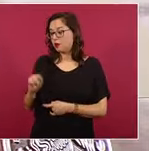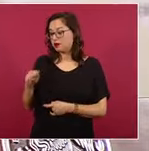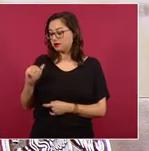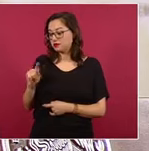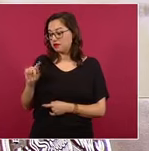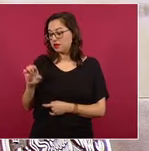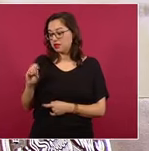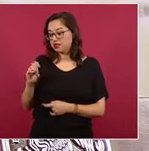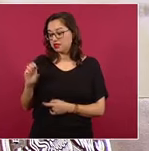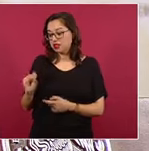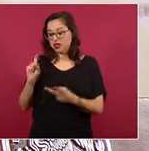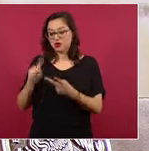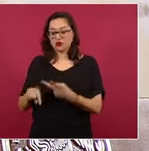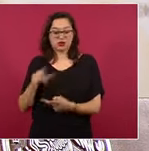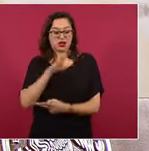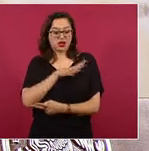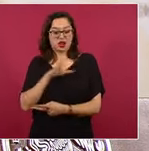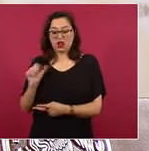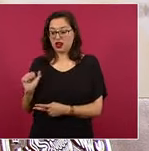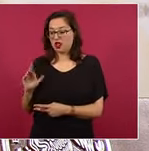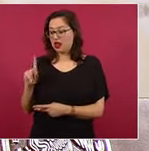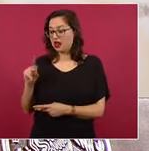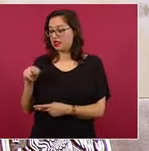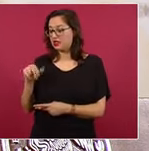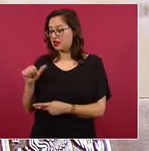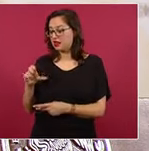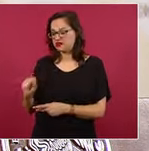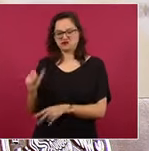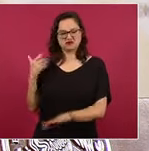del general Cárdenas.